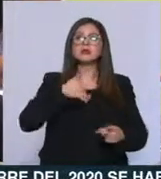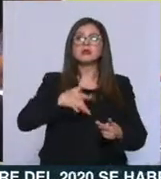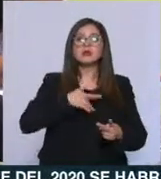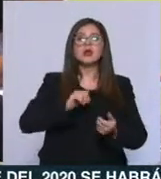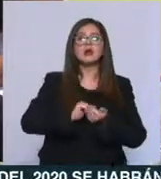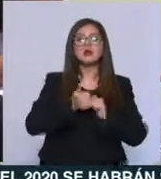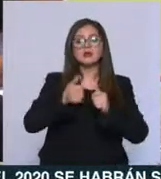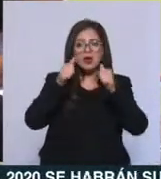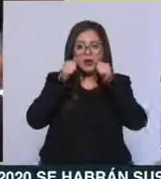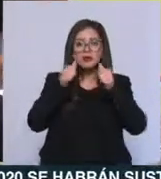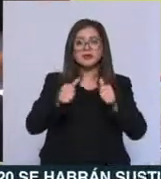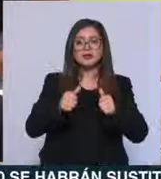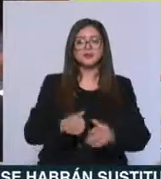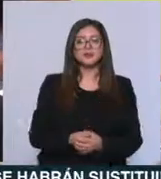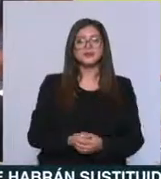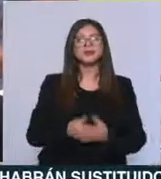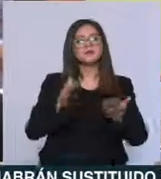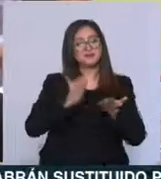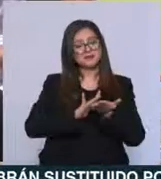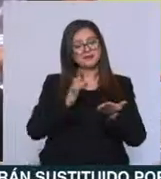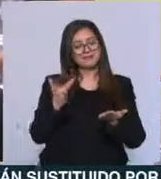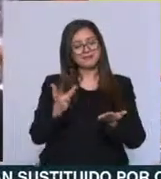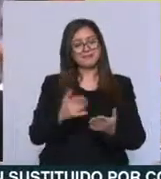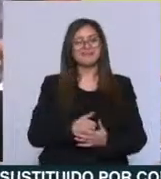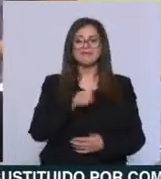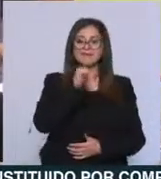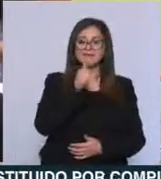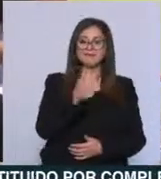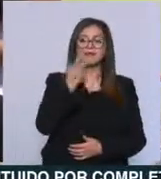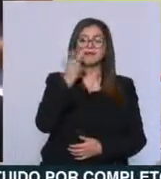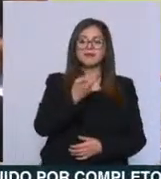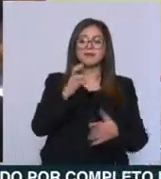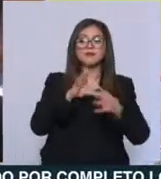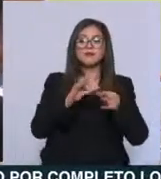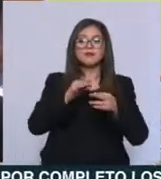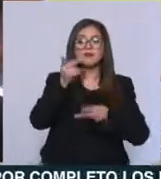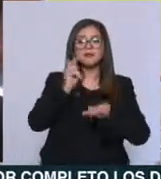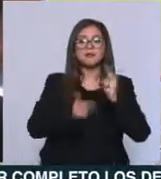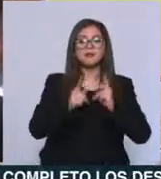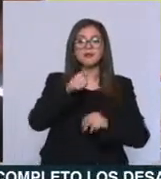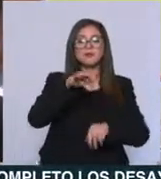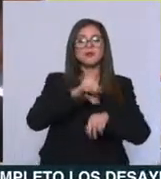estar alertas. Muchas gracias. De nada. Gracias. Esta fue nuestra plática con la